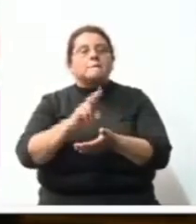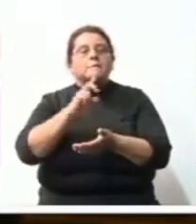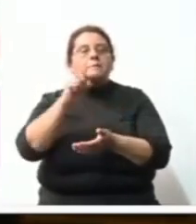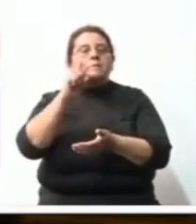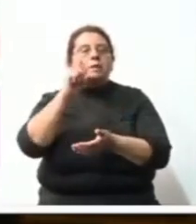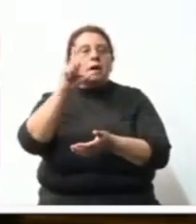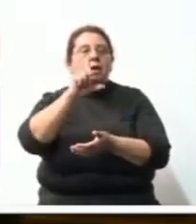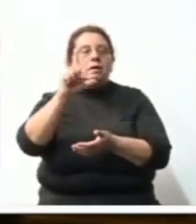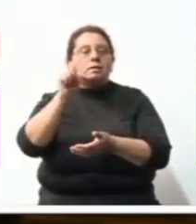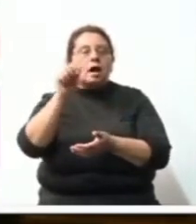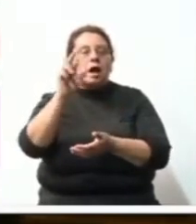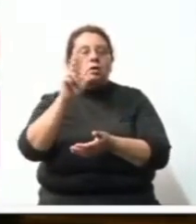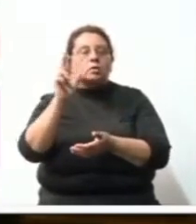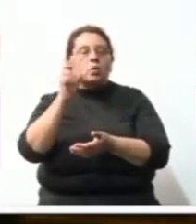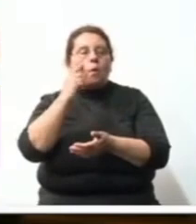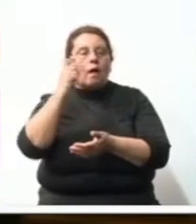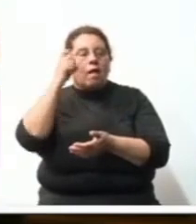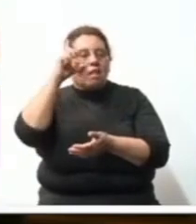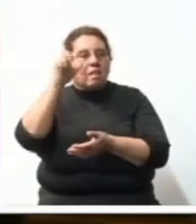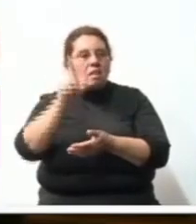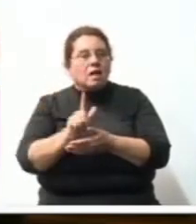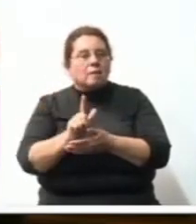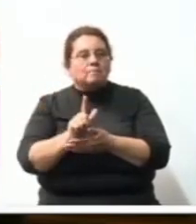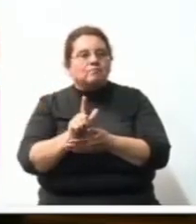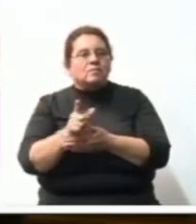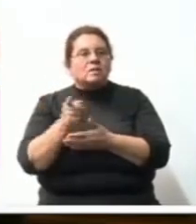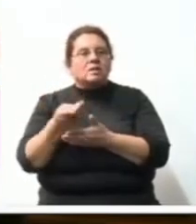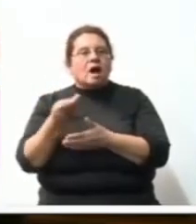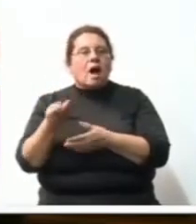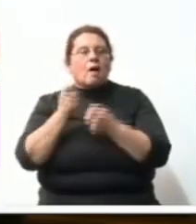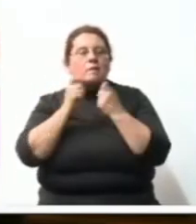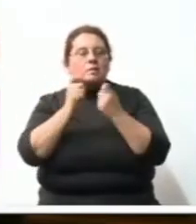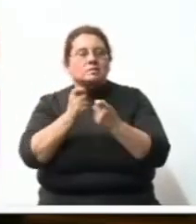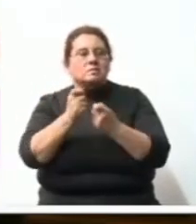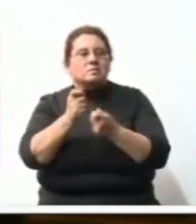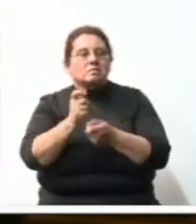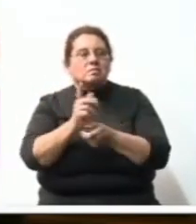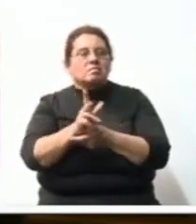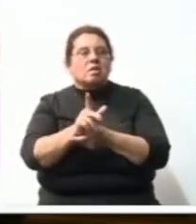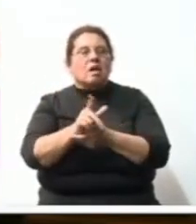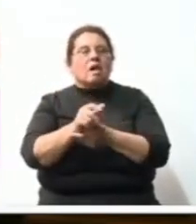una asidua visitadora del genocida Videla